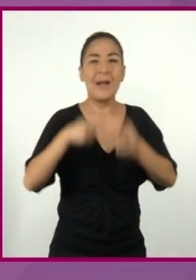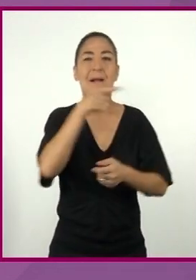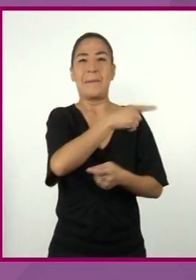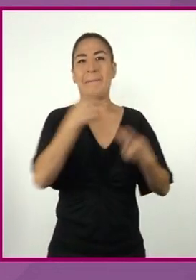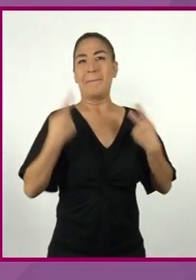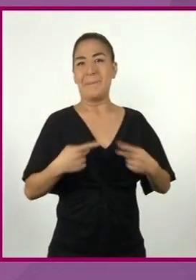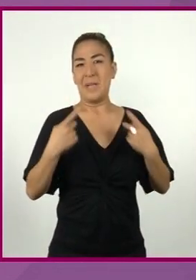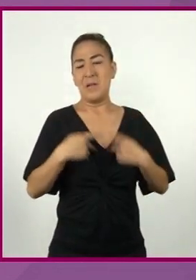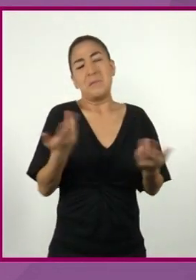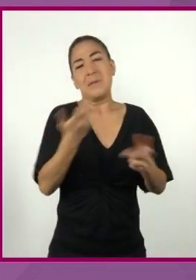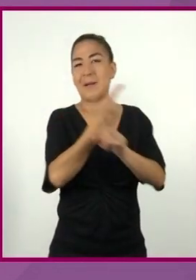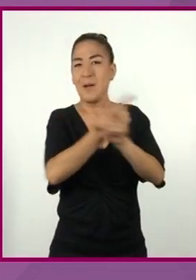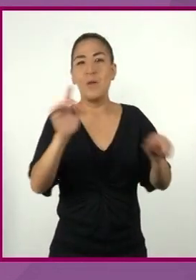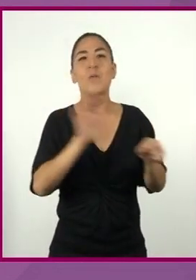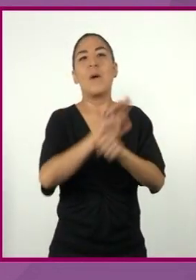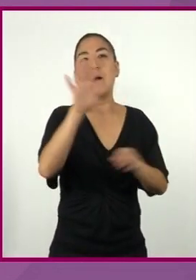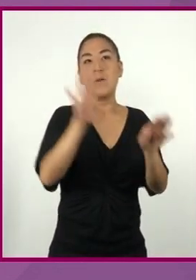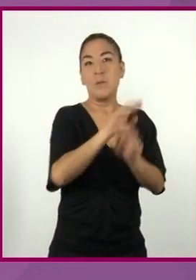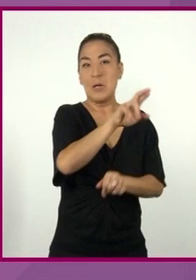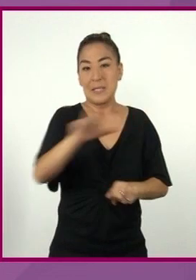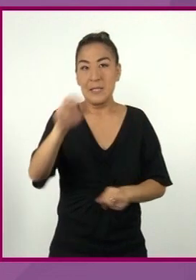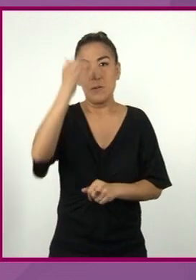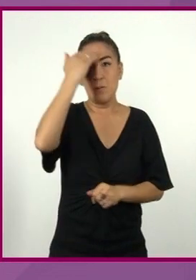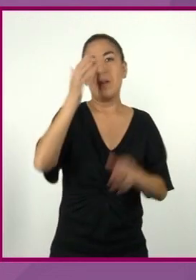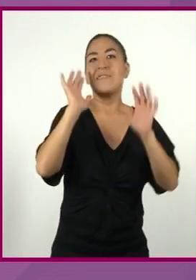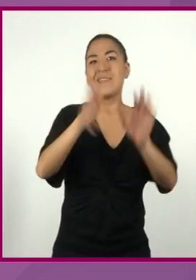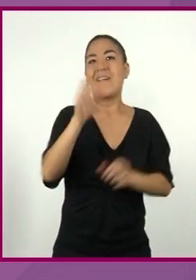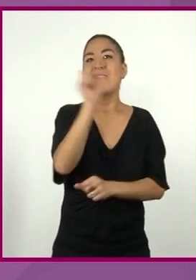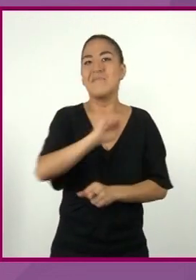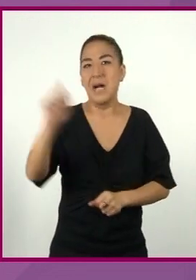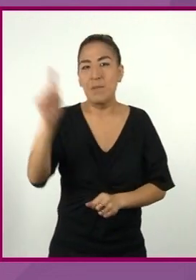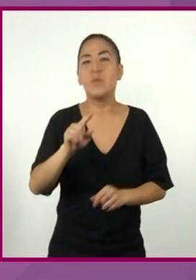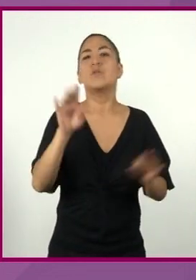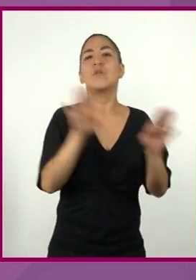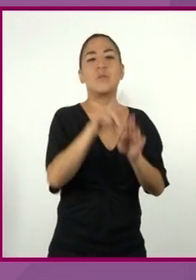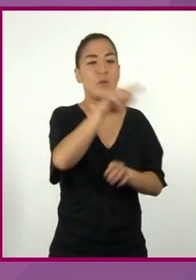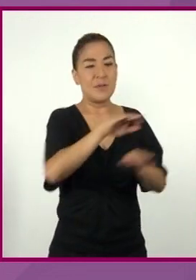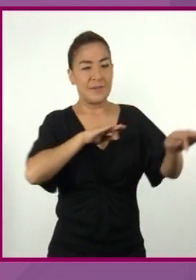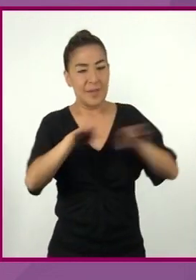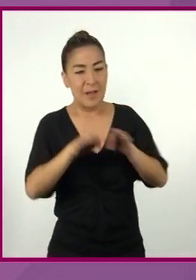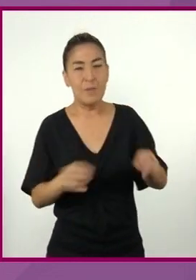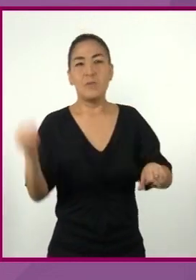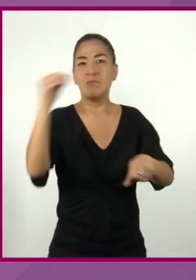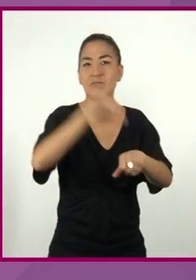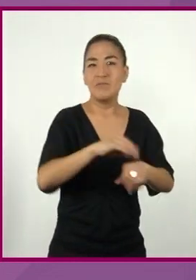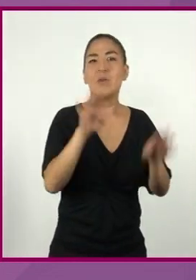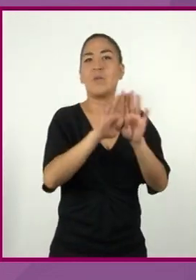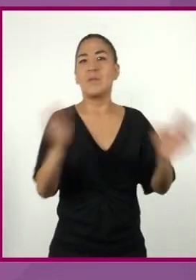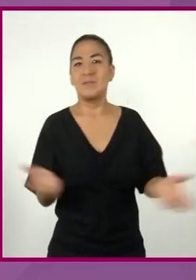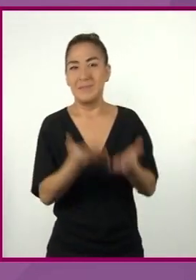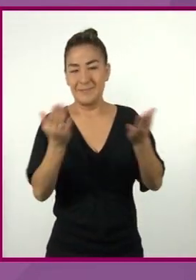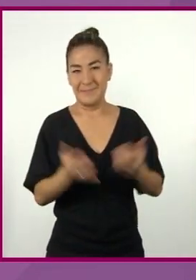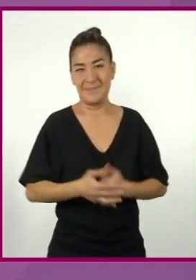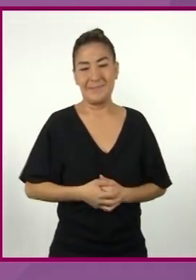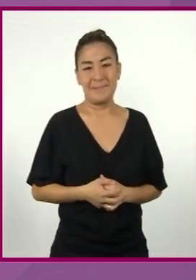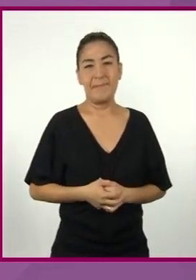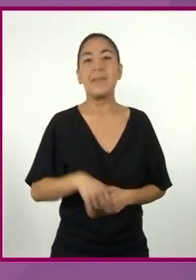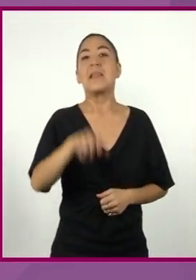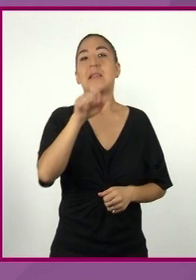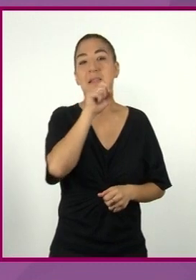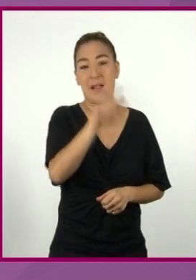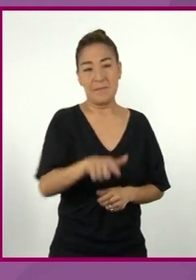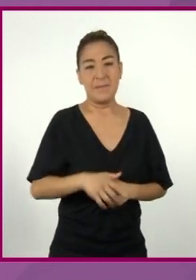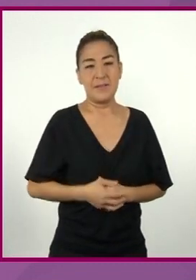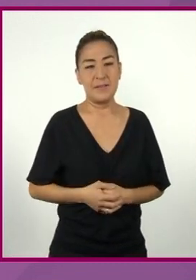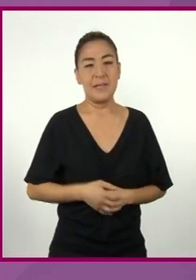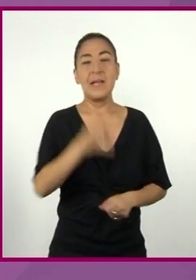persona, que por lo general es reconocida o famosa por sus acciones, aportaciones o capacidades. Generalmente,